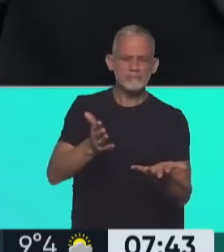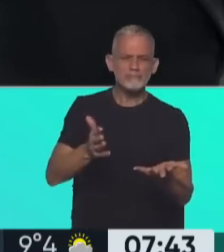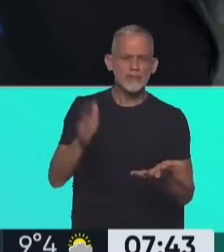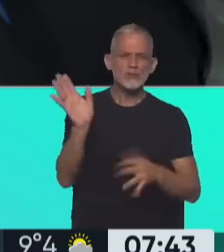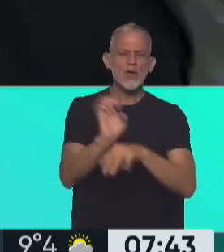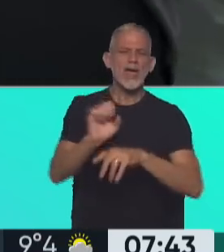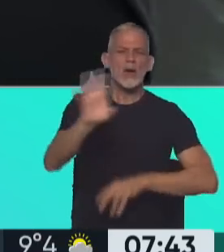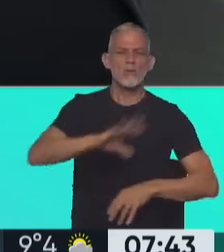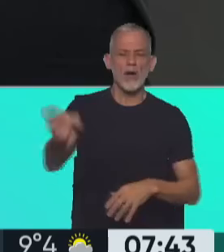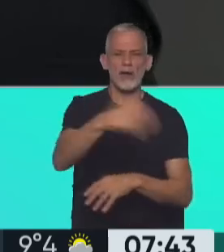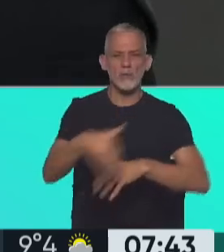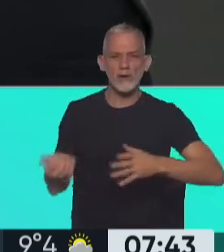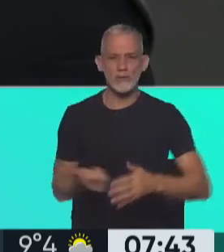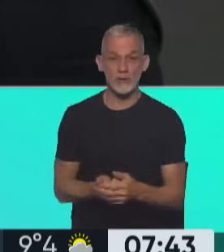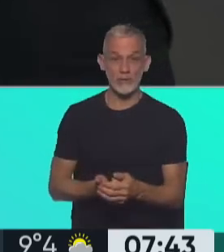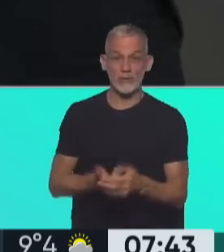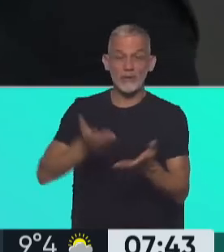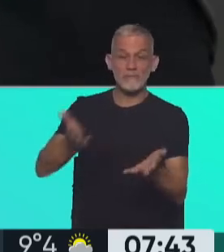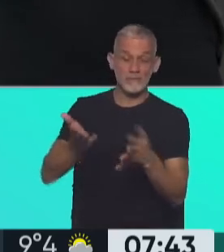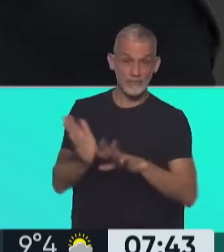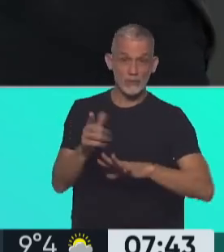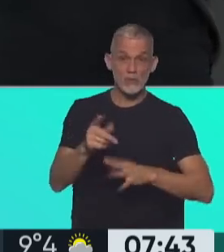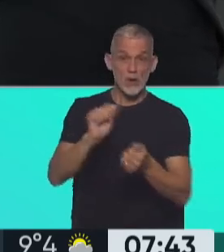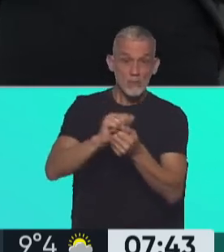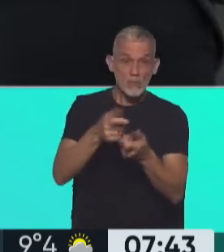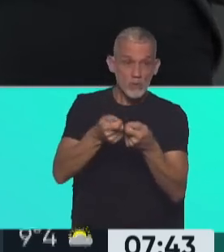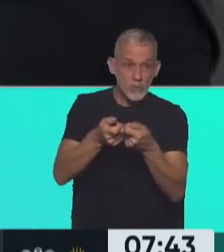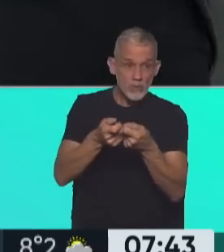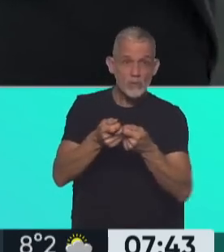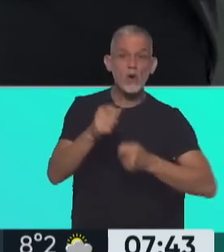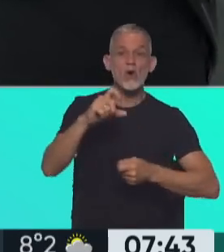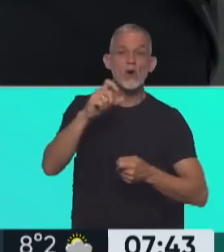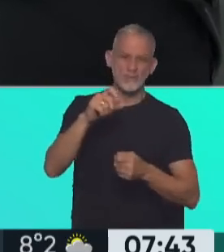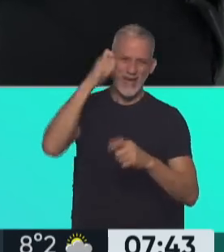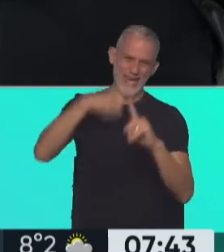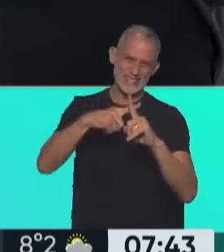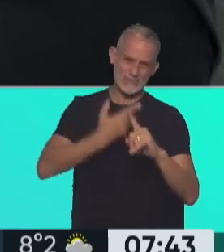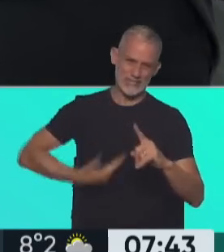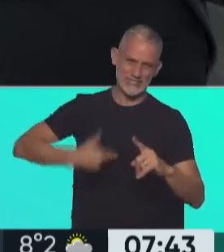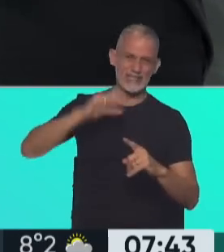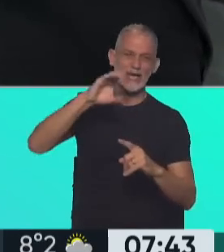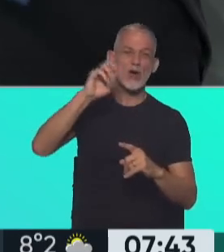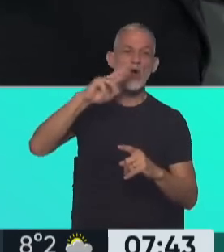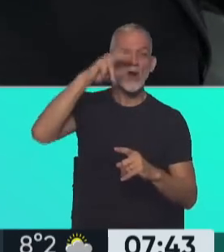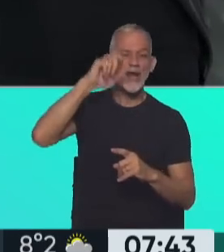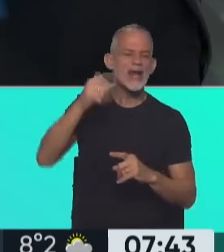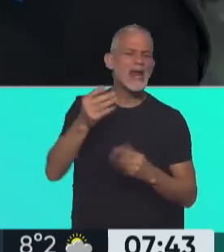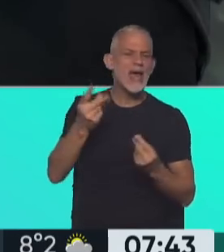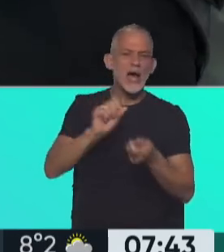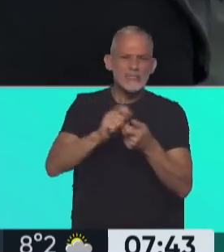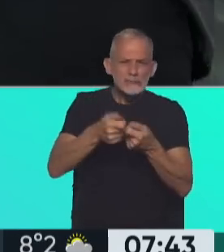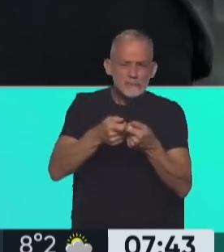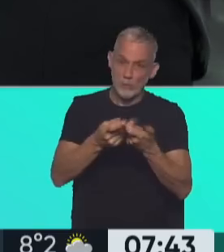territorio. Bueno. Pero como último dato, que es algo que publicó Correa, el expresidente Correa, a propósito de